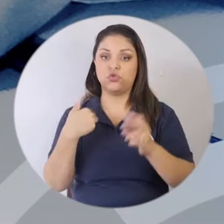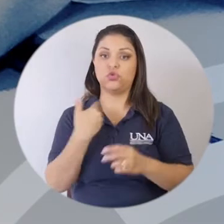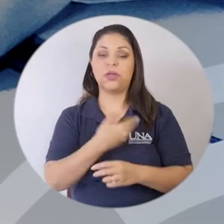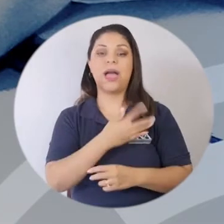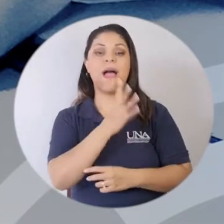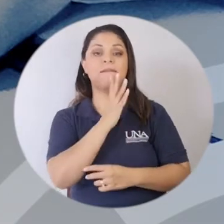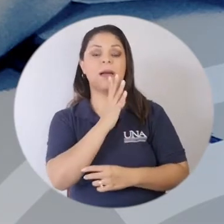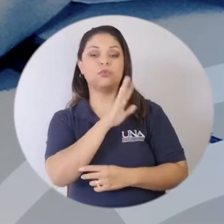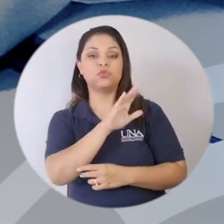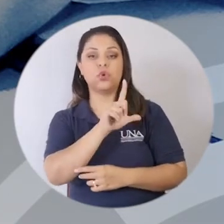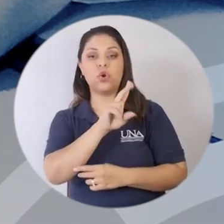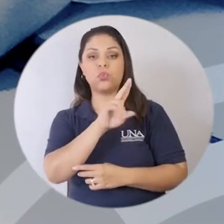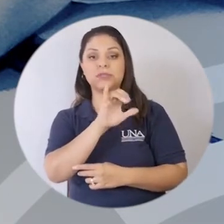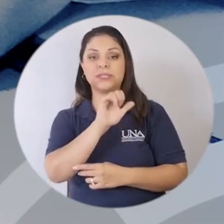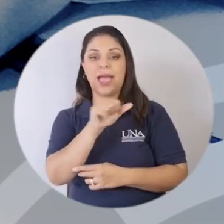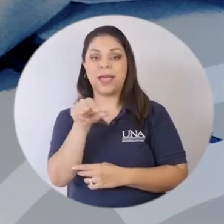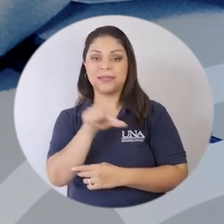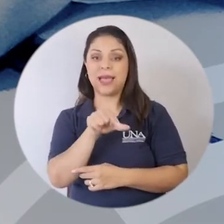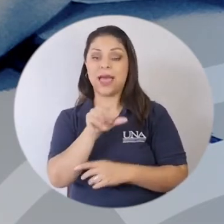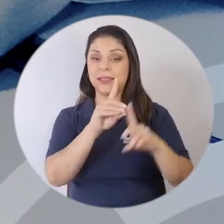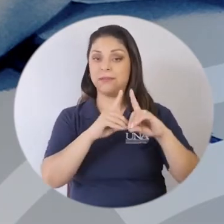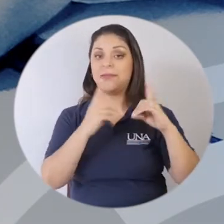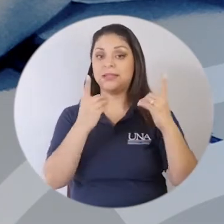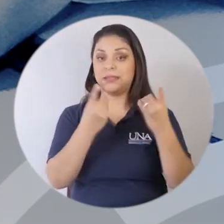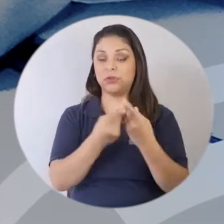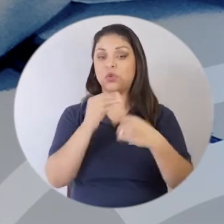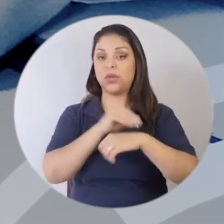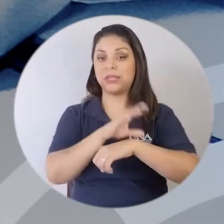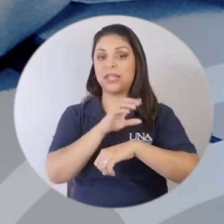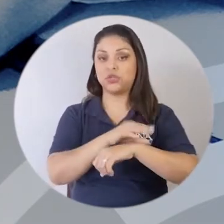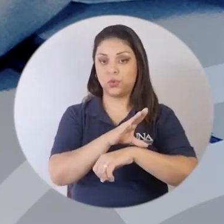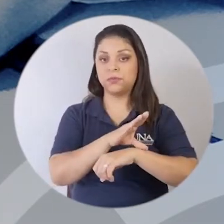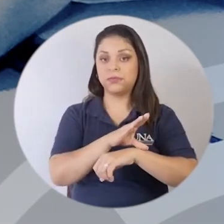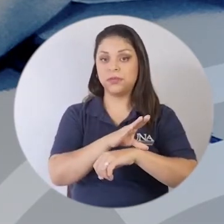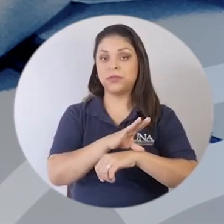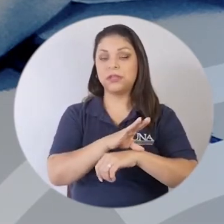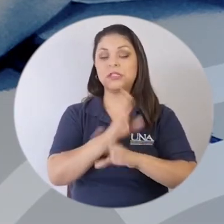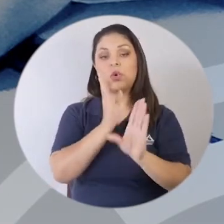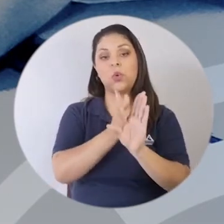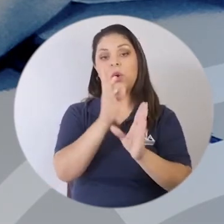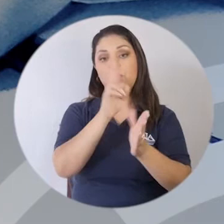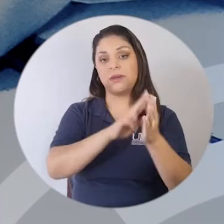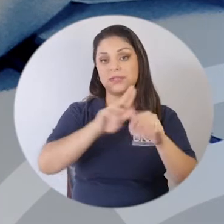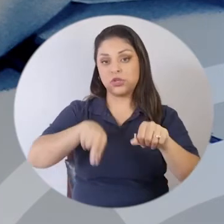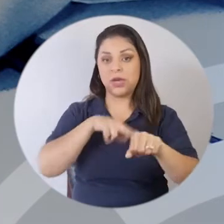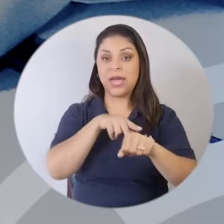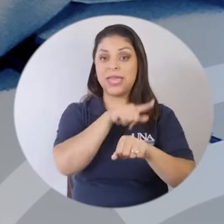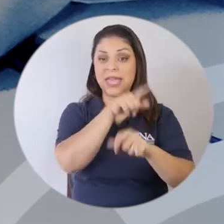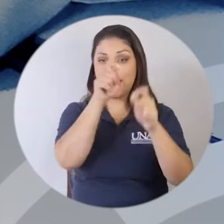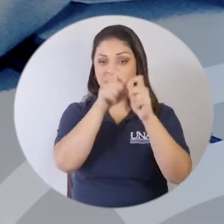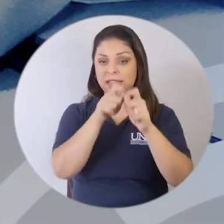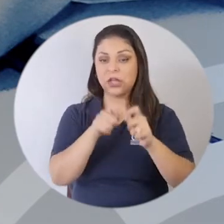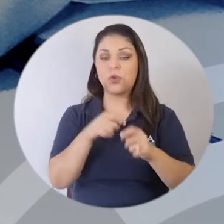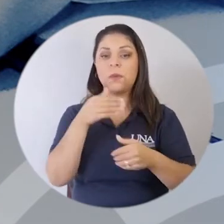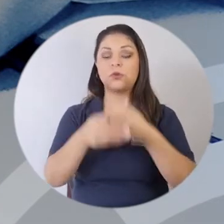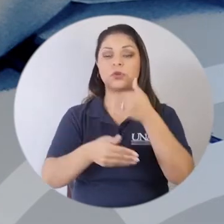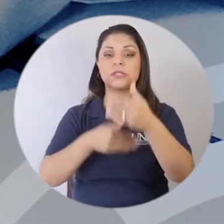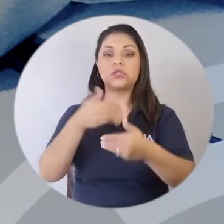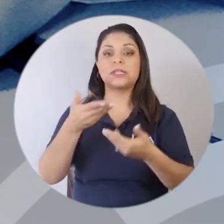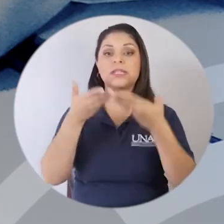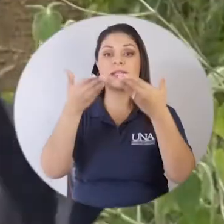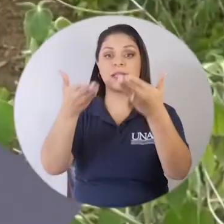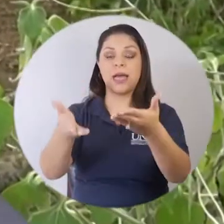Lucía Quesada del Departamento de Orientación y Psicología de la Universidad Nacional, quien nos detalló el proceso de atención que se brinda a las personas